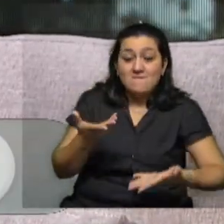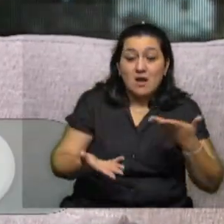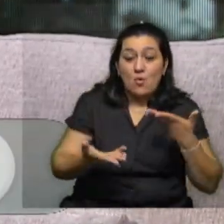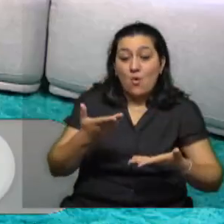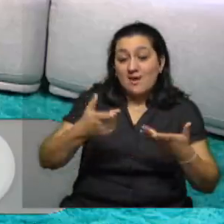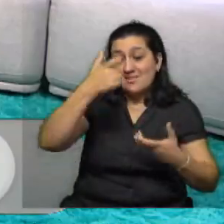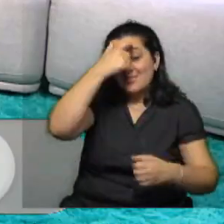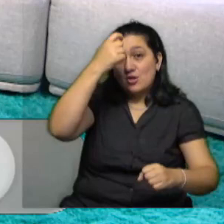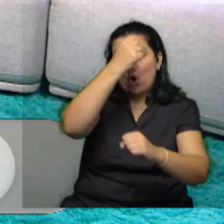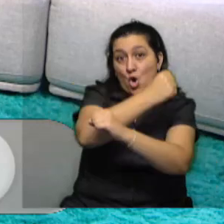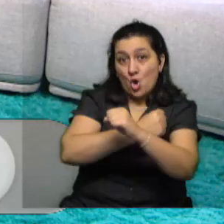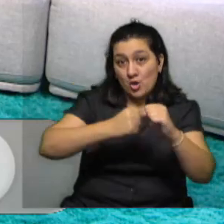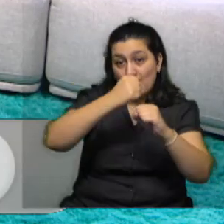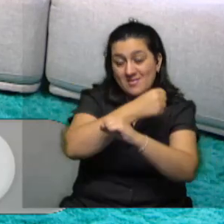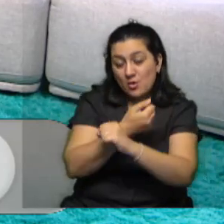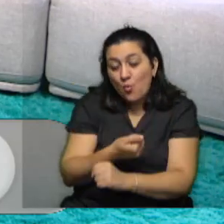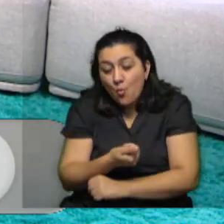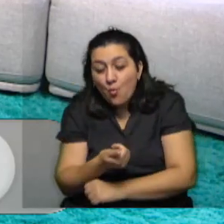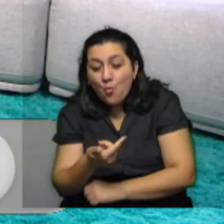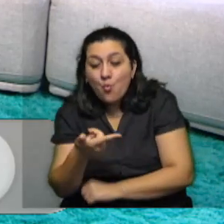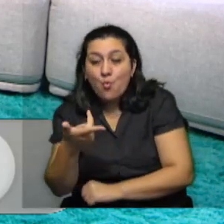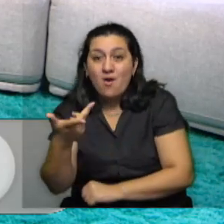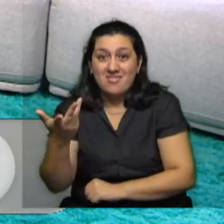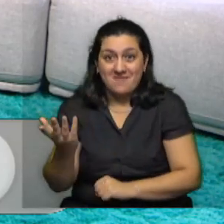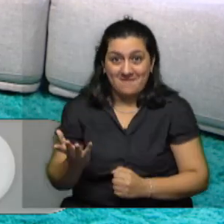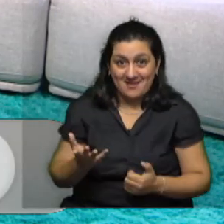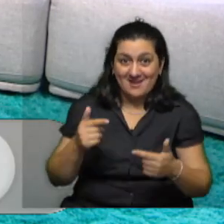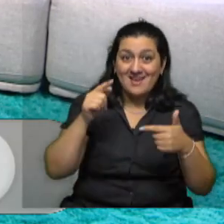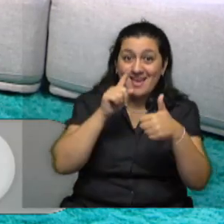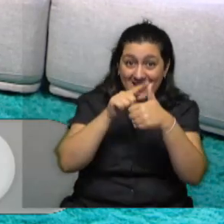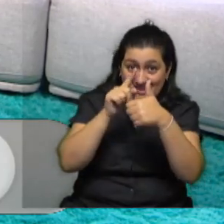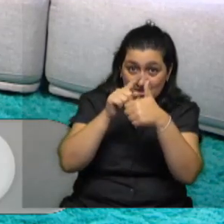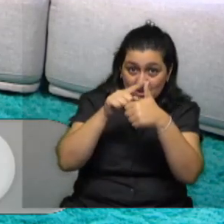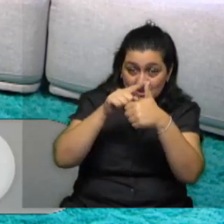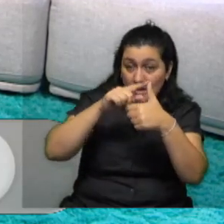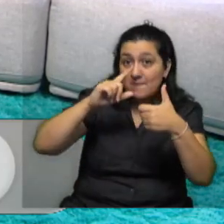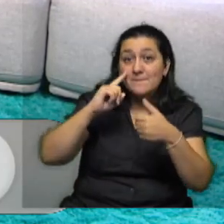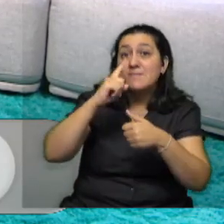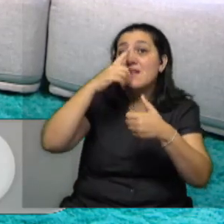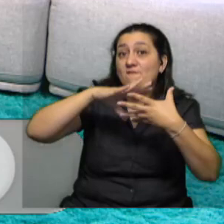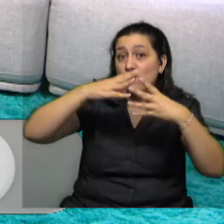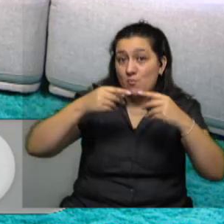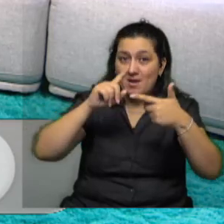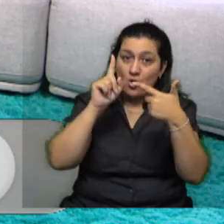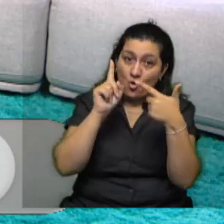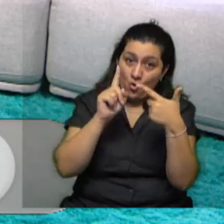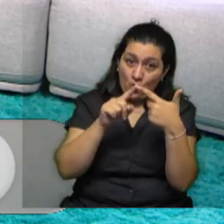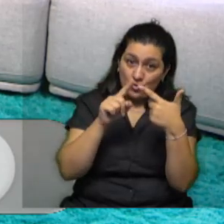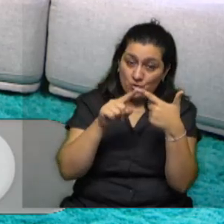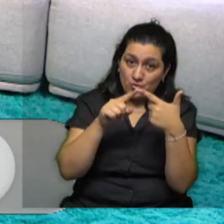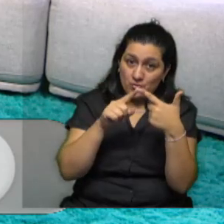tecnológicamente, cuantificar tecnológicamente. Este es un aspecto de medición de la energía. El otro aspecto